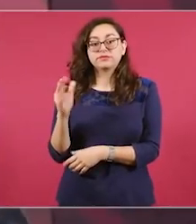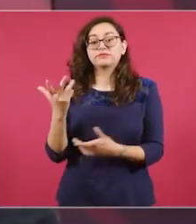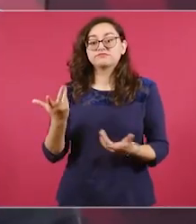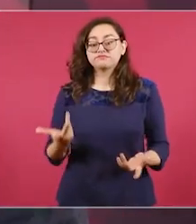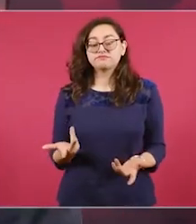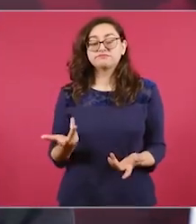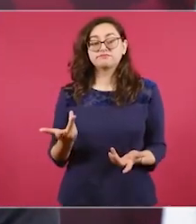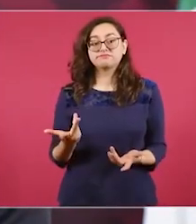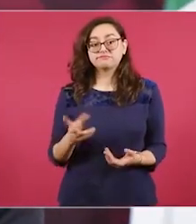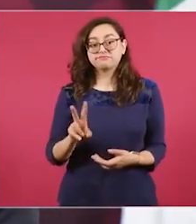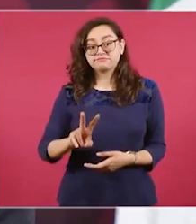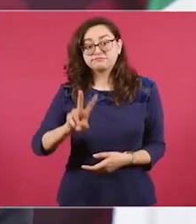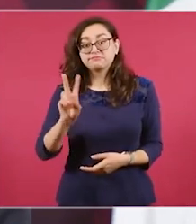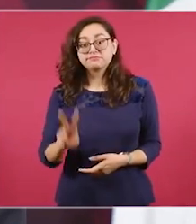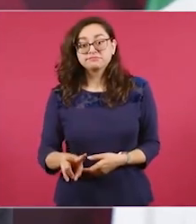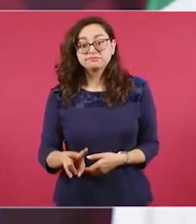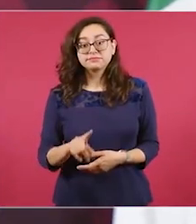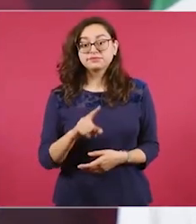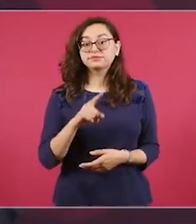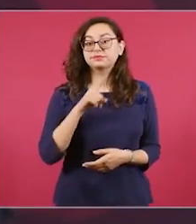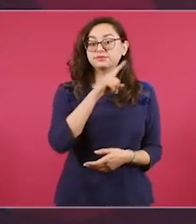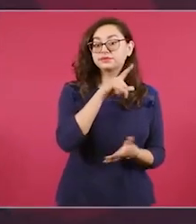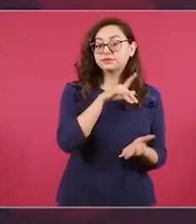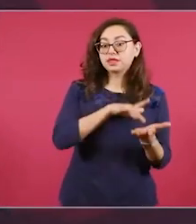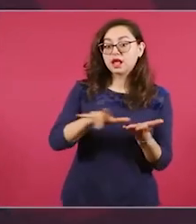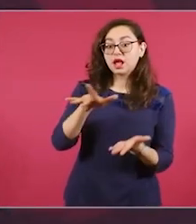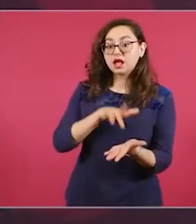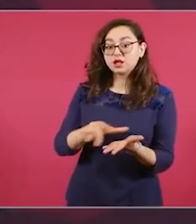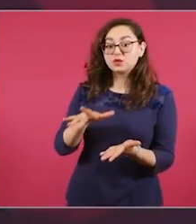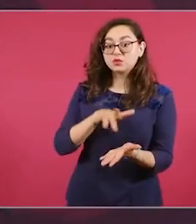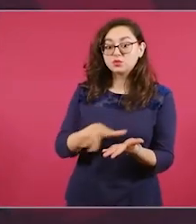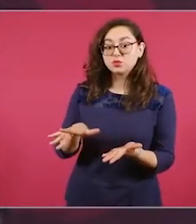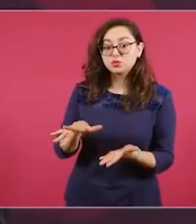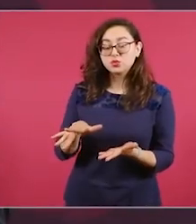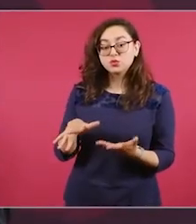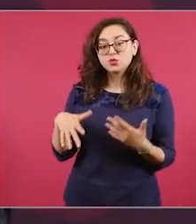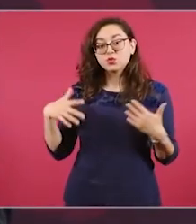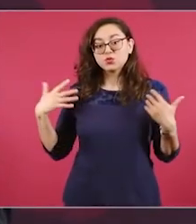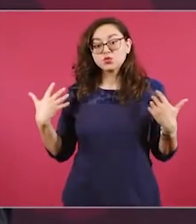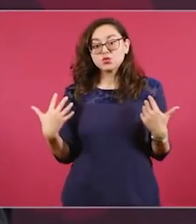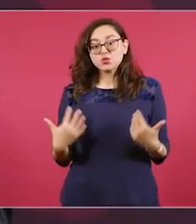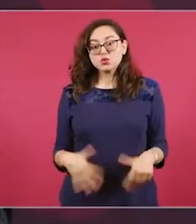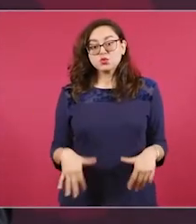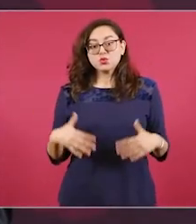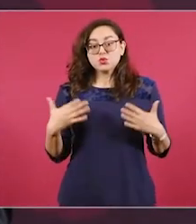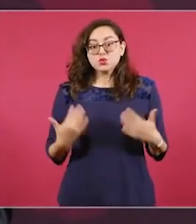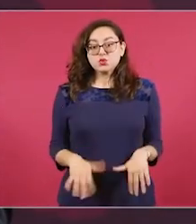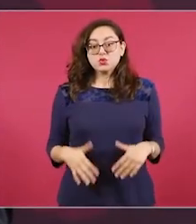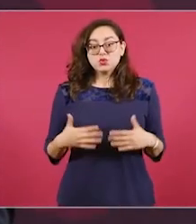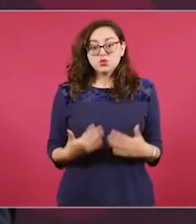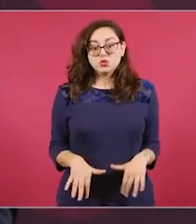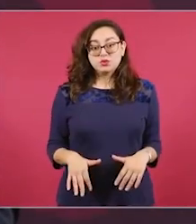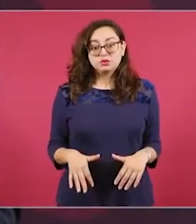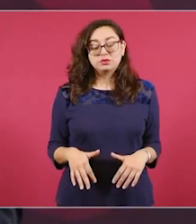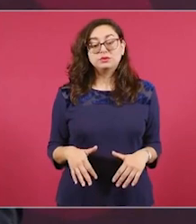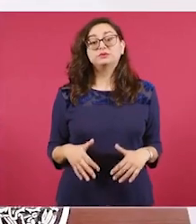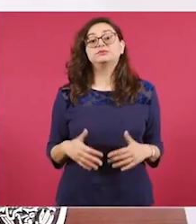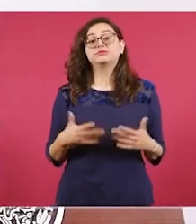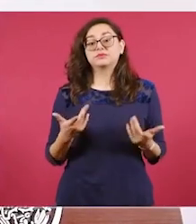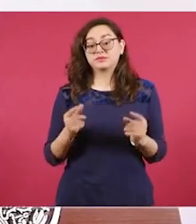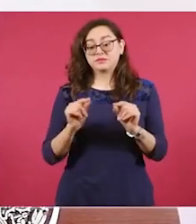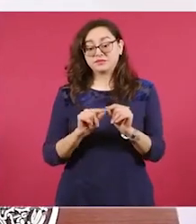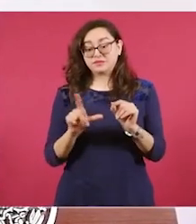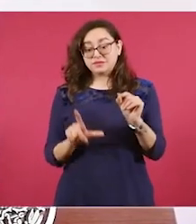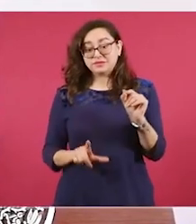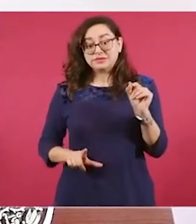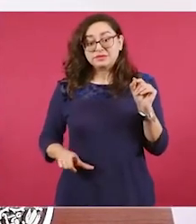este apoyo a un nivel que ya esas remesas son la principal fuente